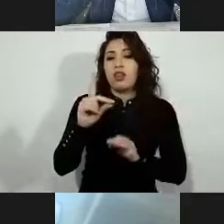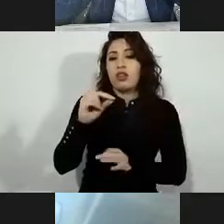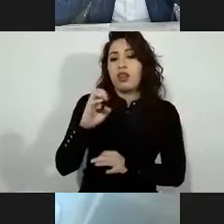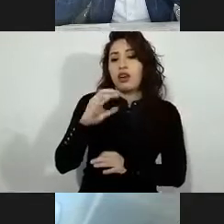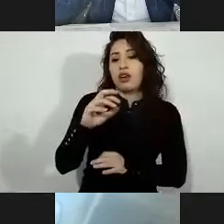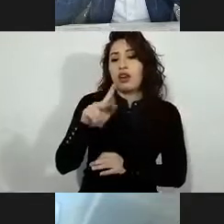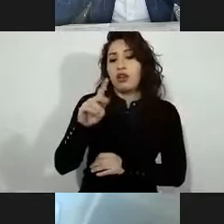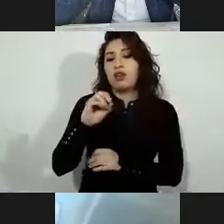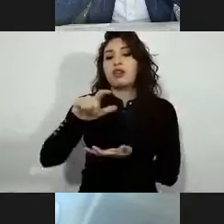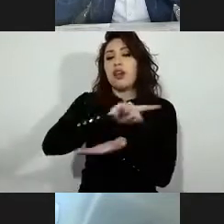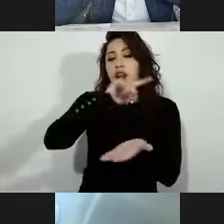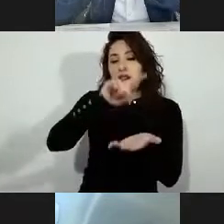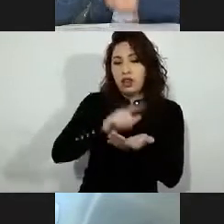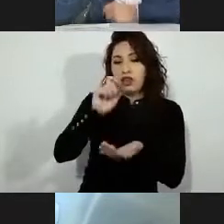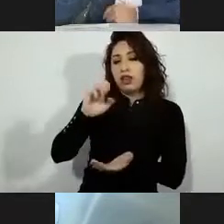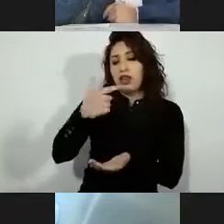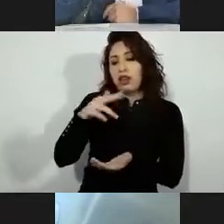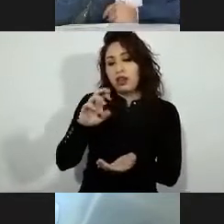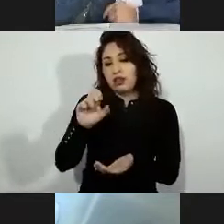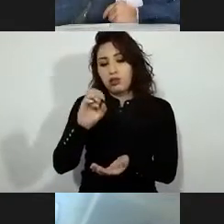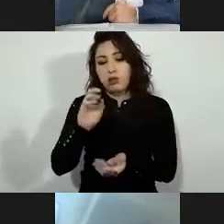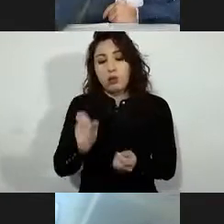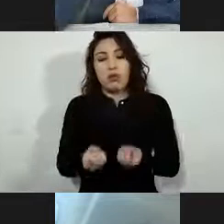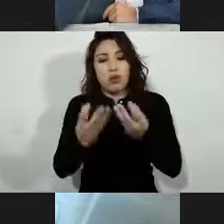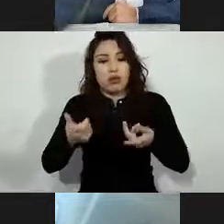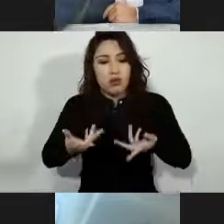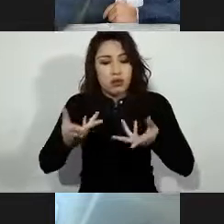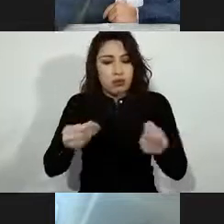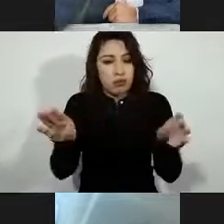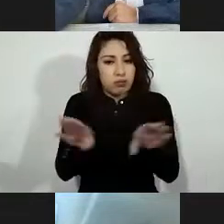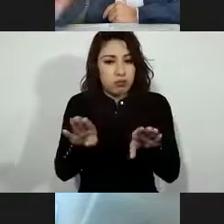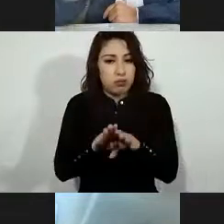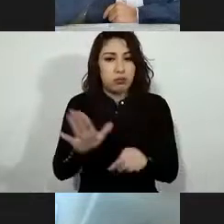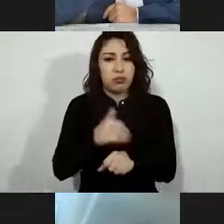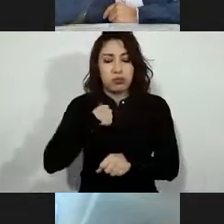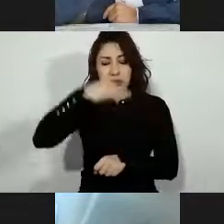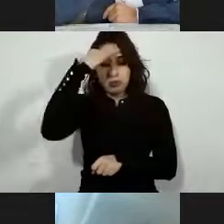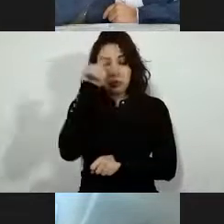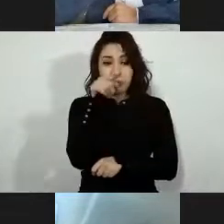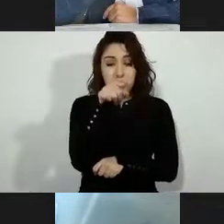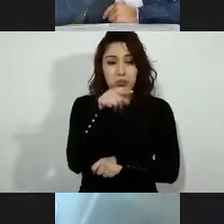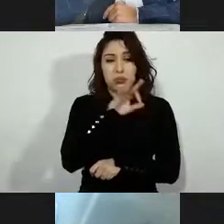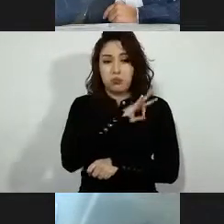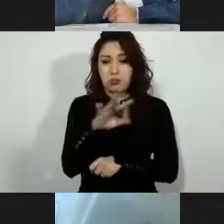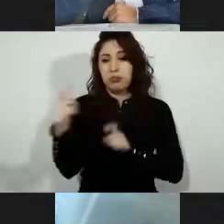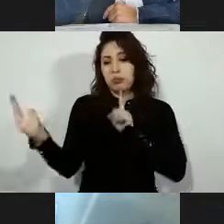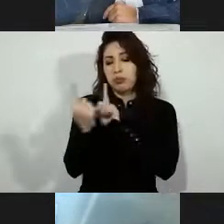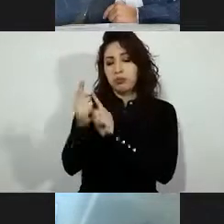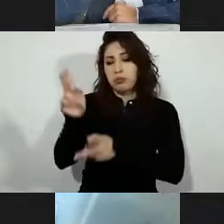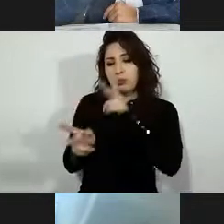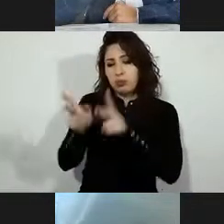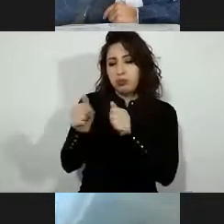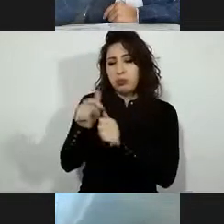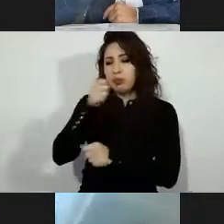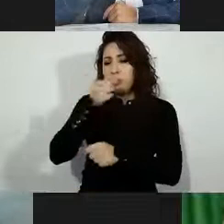egresos. Eso. Entonces, mi recomendación a lo mejor sería hablar con la Secretaría de Finanzas y que ella haga, y que el gobierno de la ciudad, en el